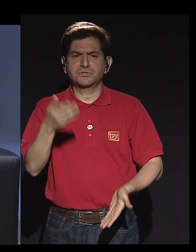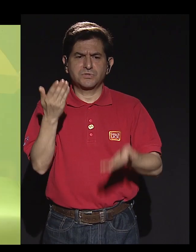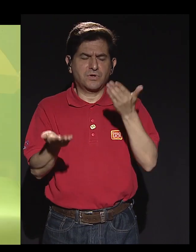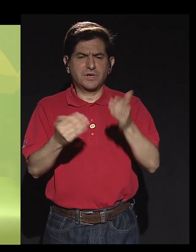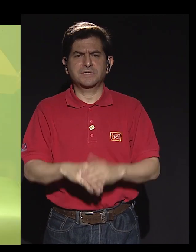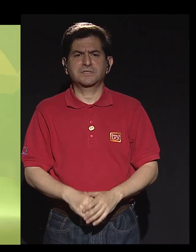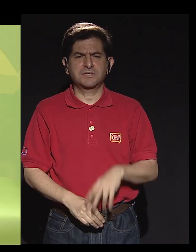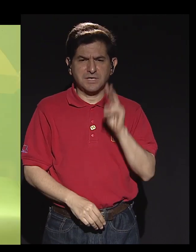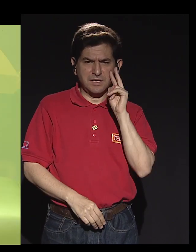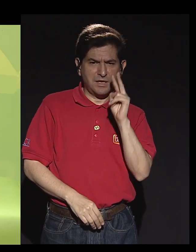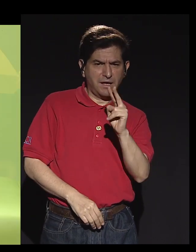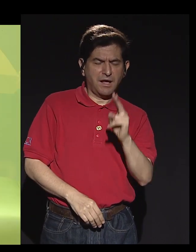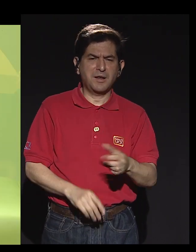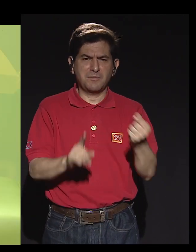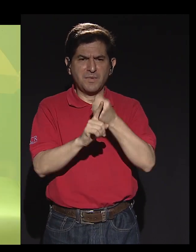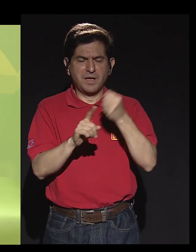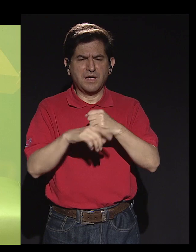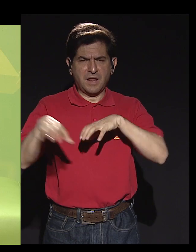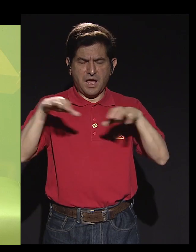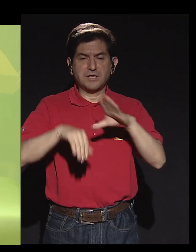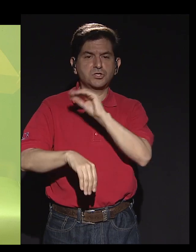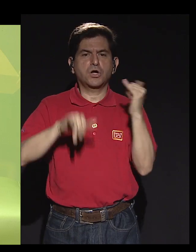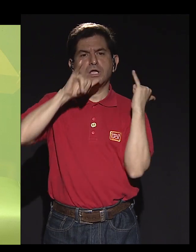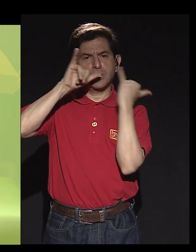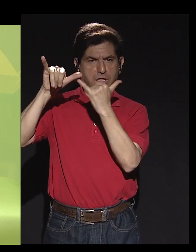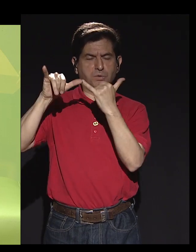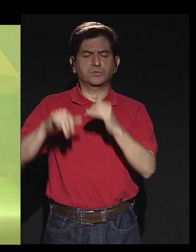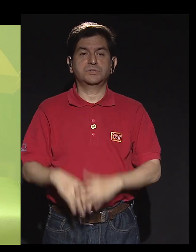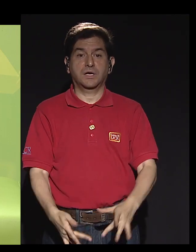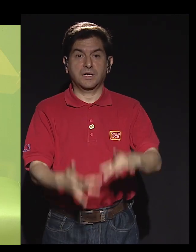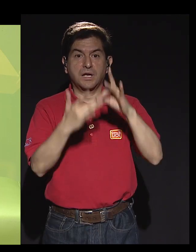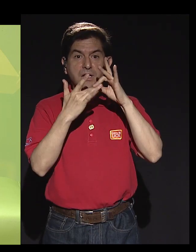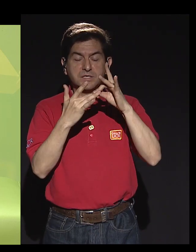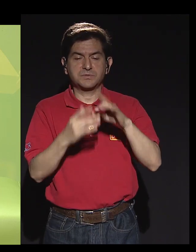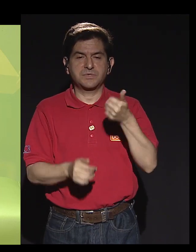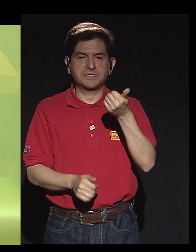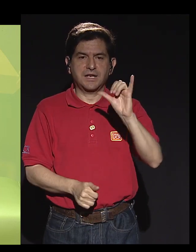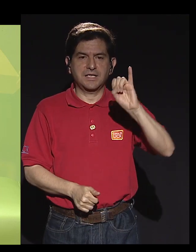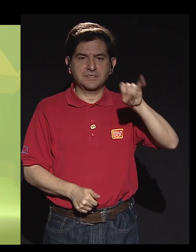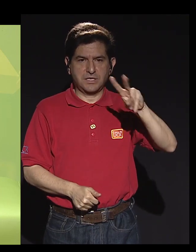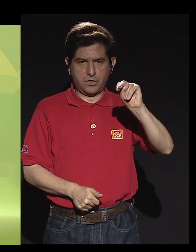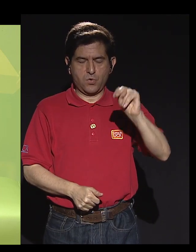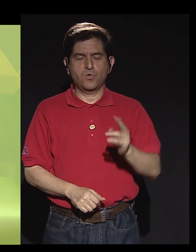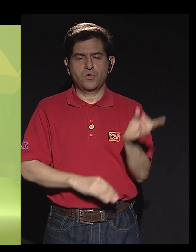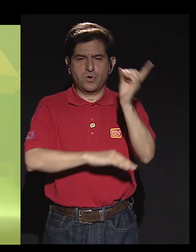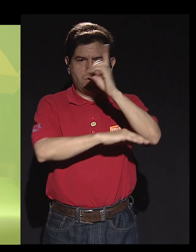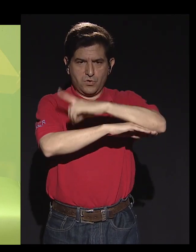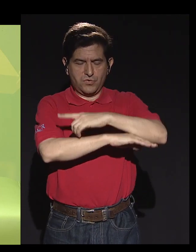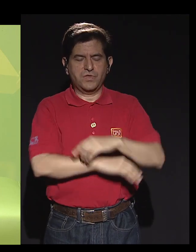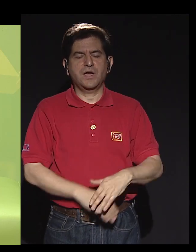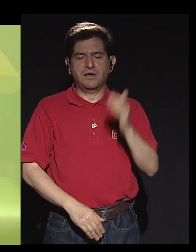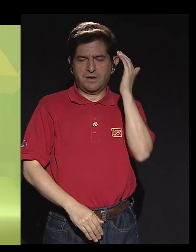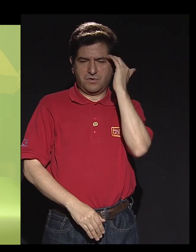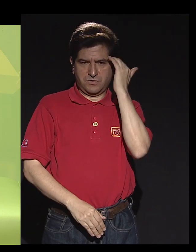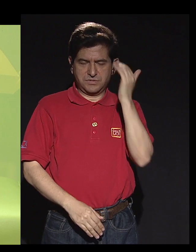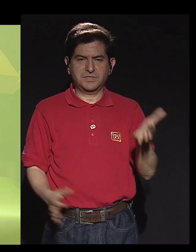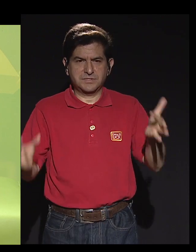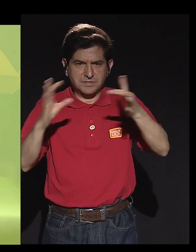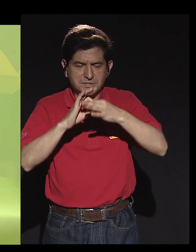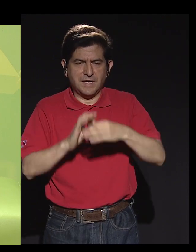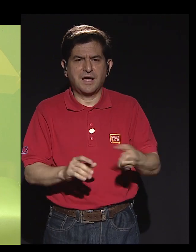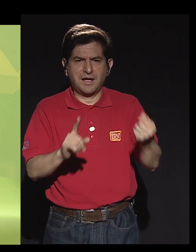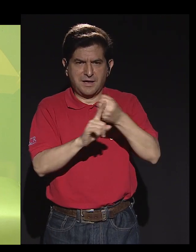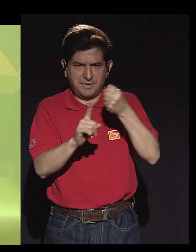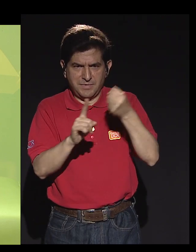quienes podemos ser testigos de ese maltrato también actuemos y denunciemos. Exacto. Especialmente en este 15 de junio que se conmemora el Día de la